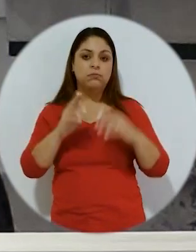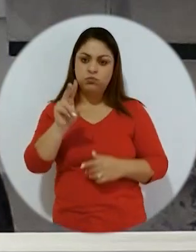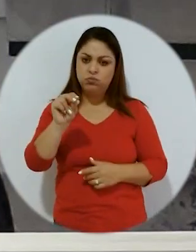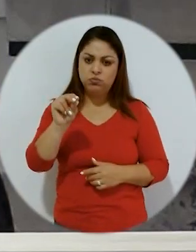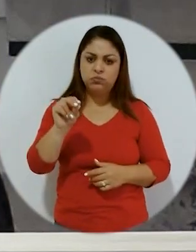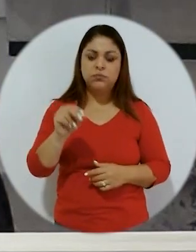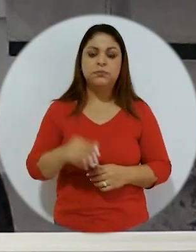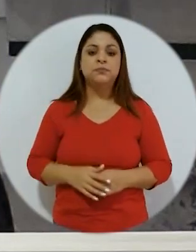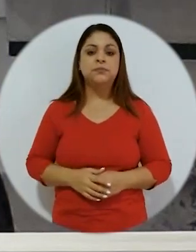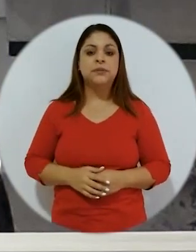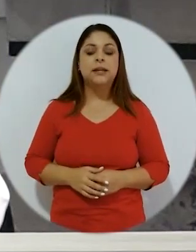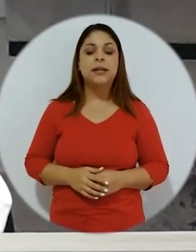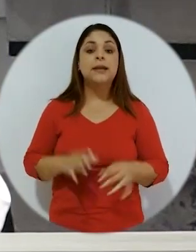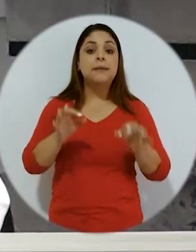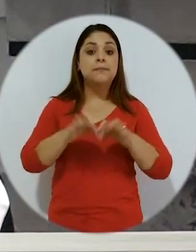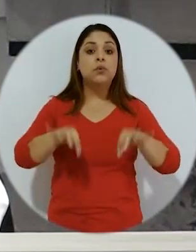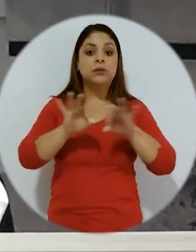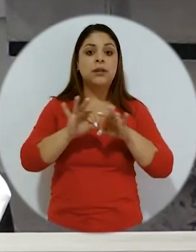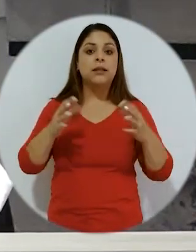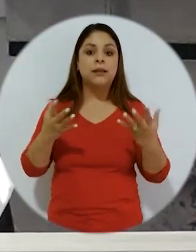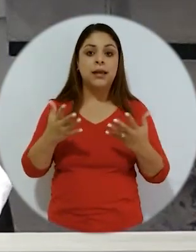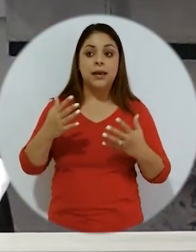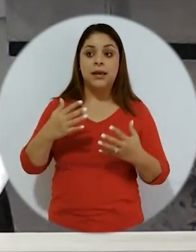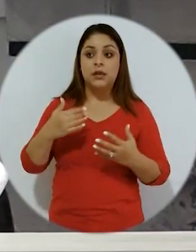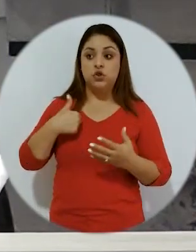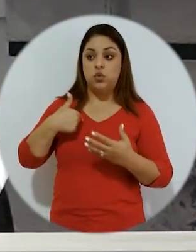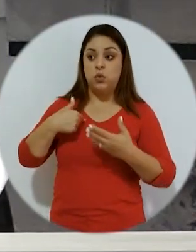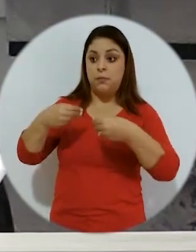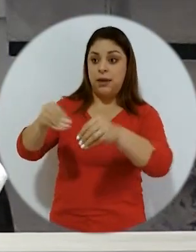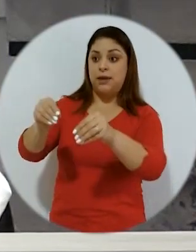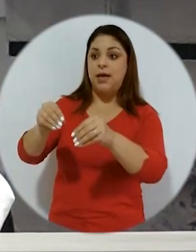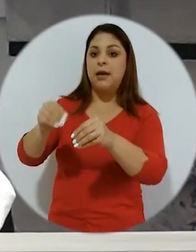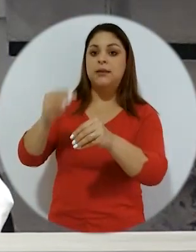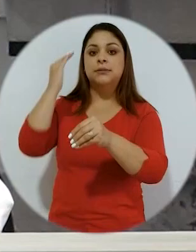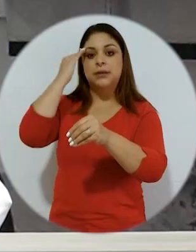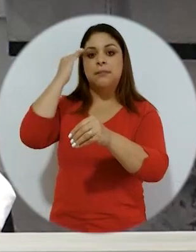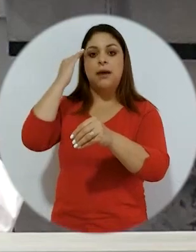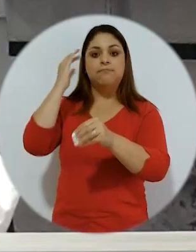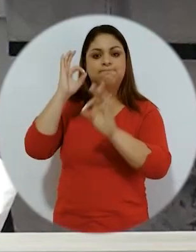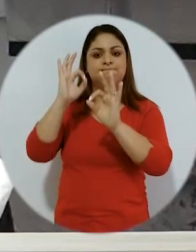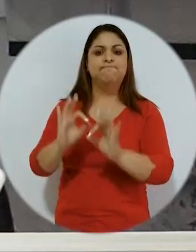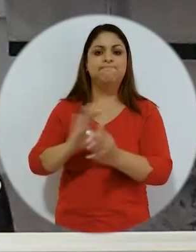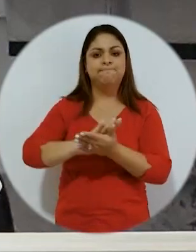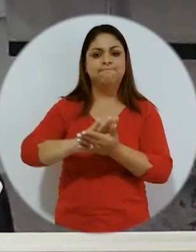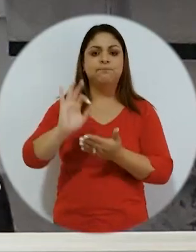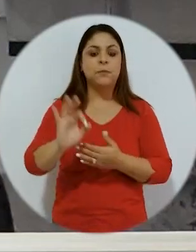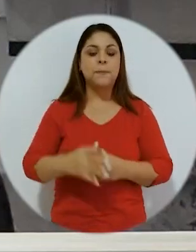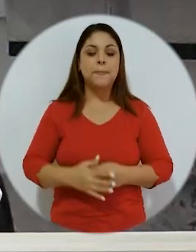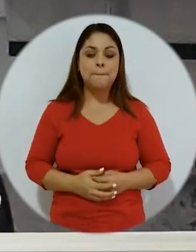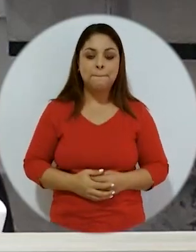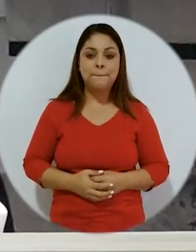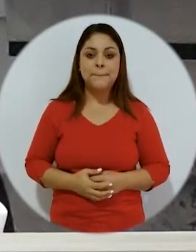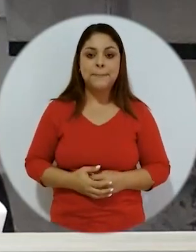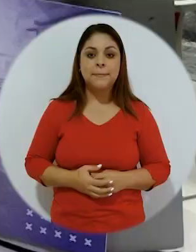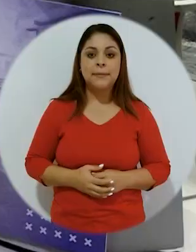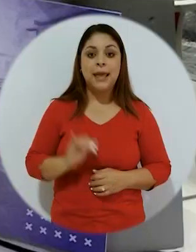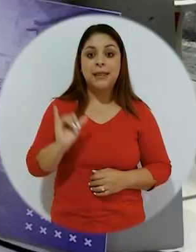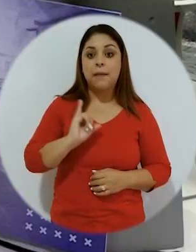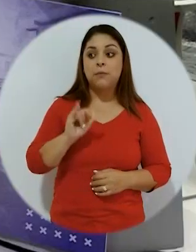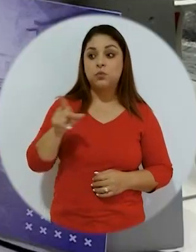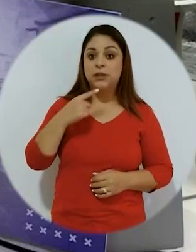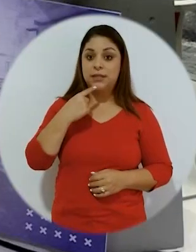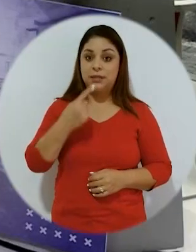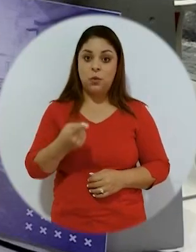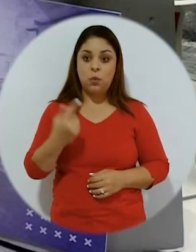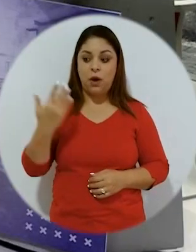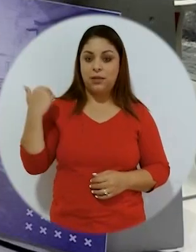tiene que tener ese producto final cuando mi consumidor final lo requiera, ¿verdad? Sí, y